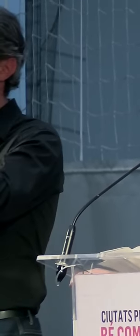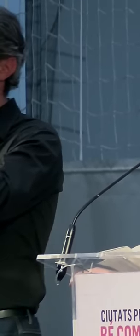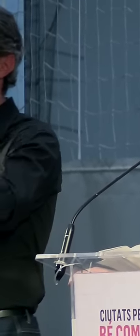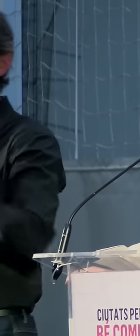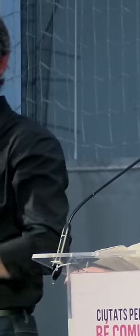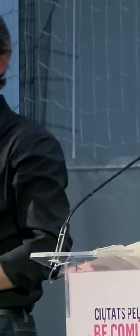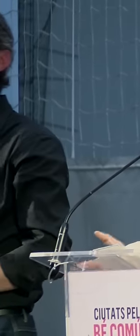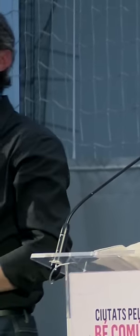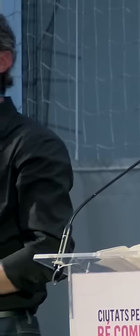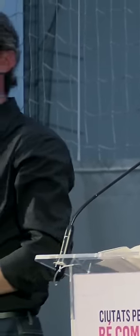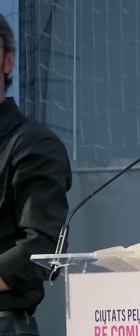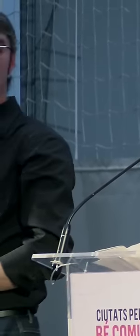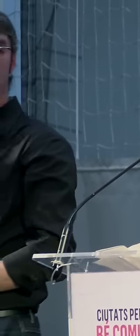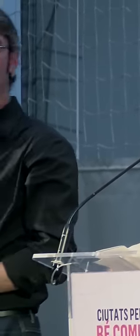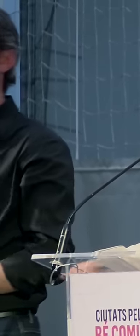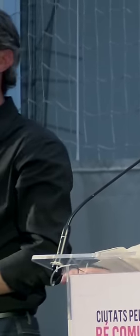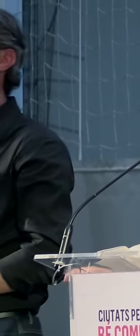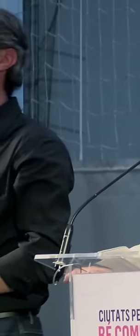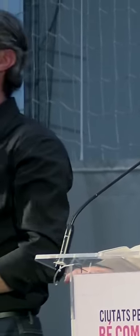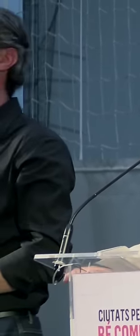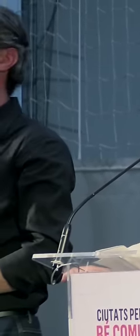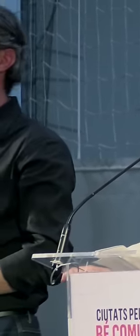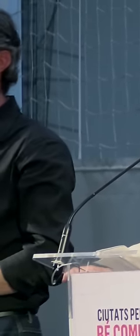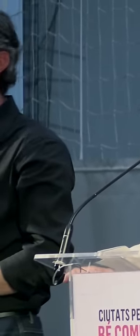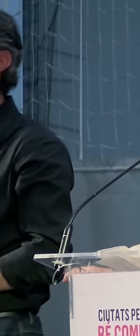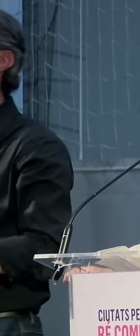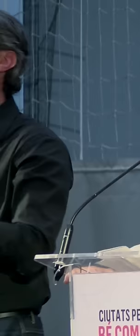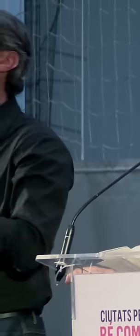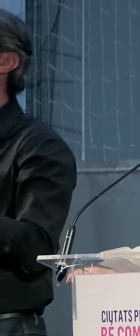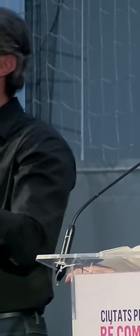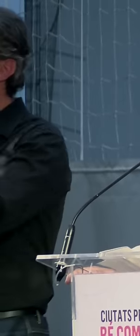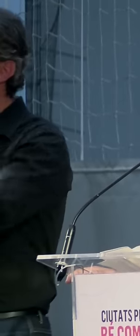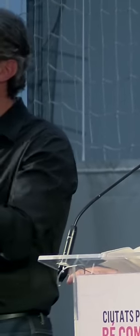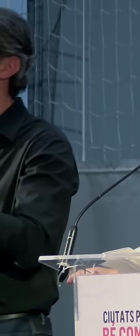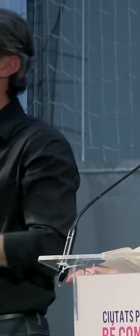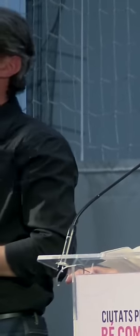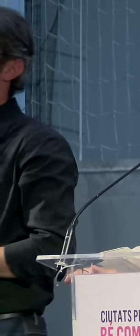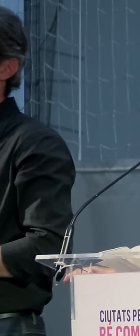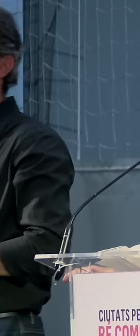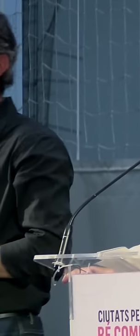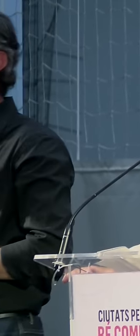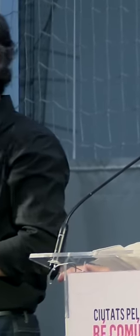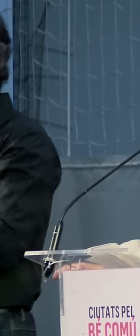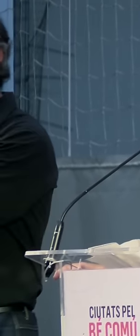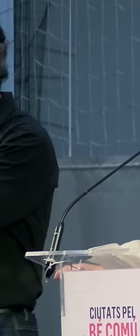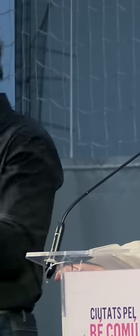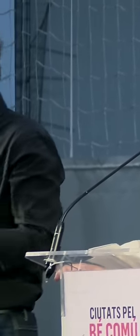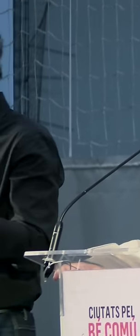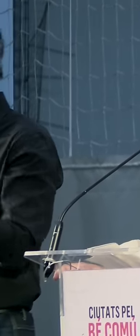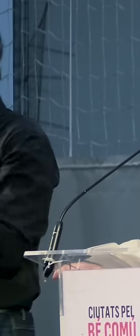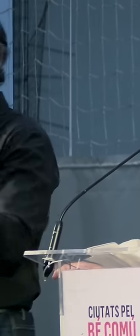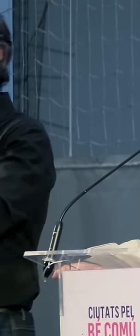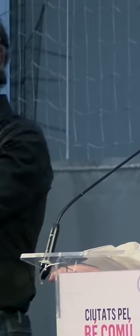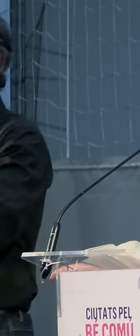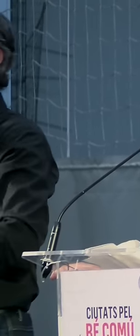Alcalde republicano como Ángel Casas, que fue editor de Federico García Lorca. Bienvenidos ambos, os dos, a